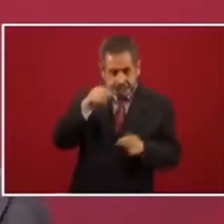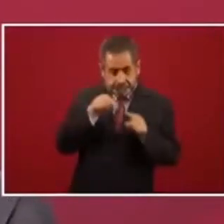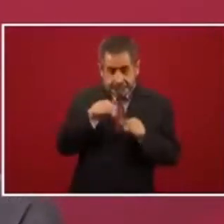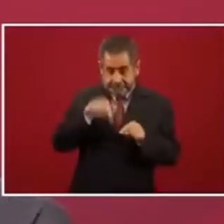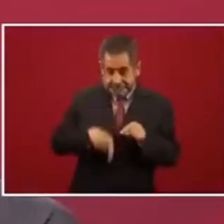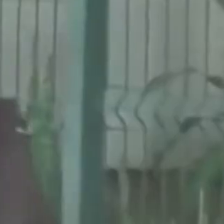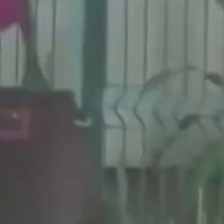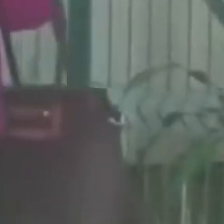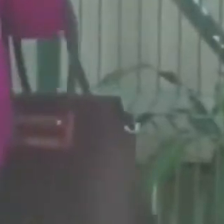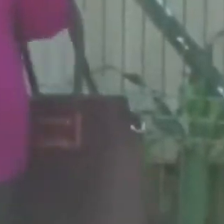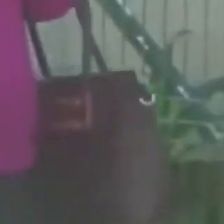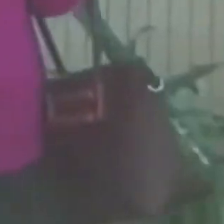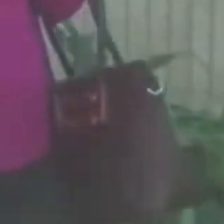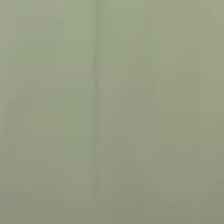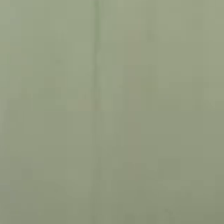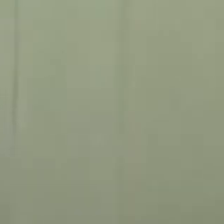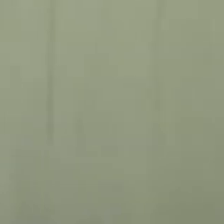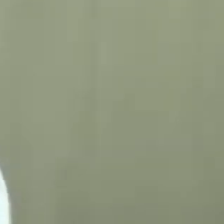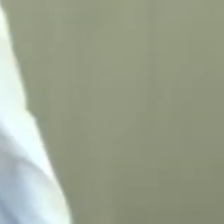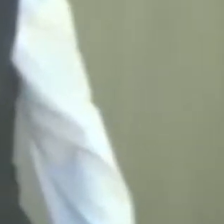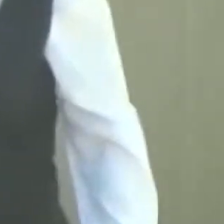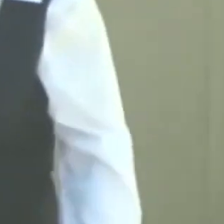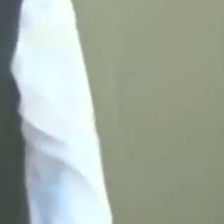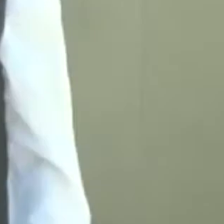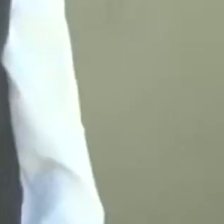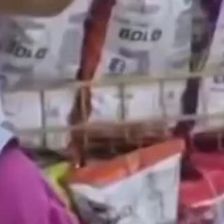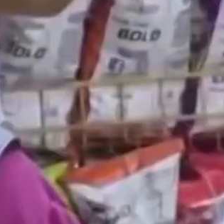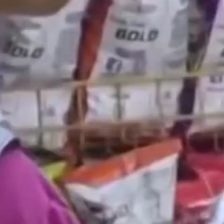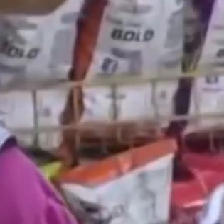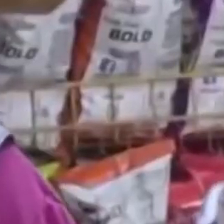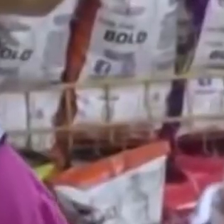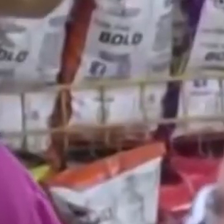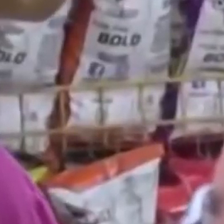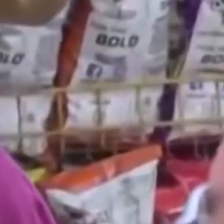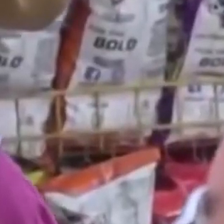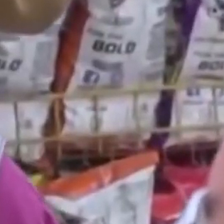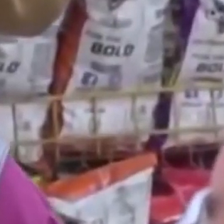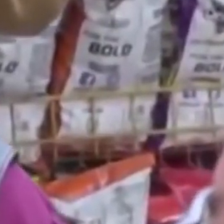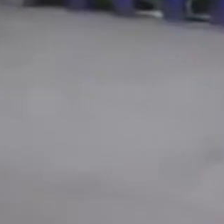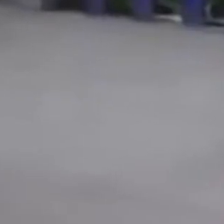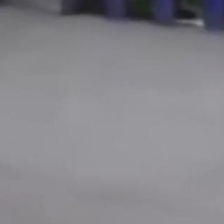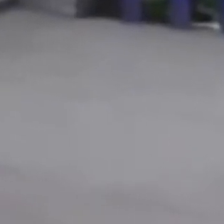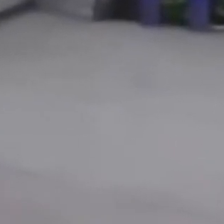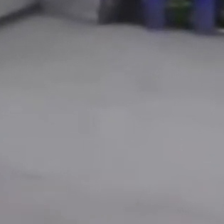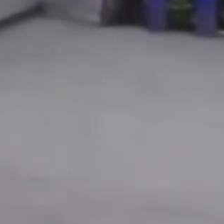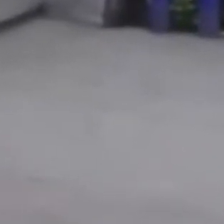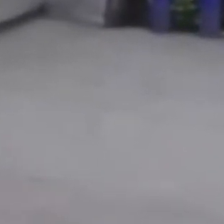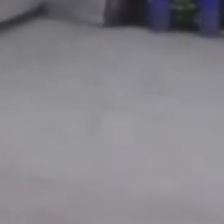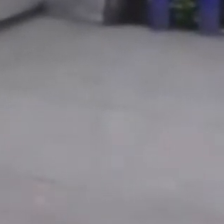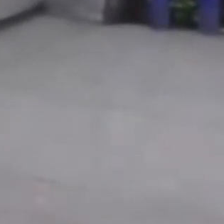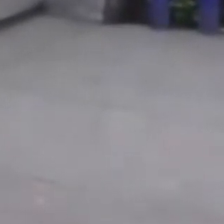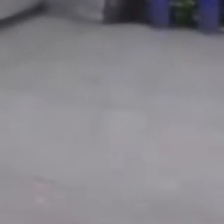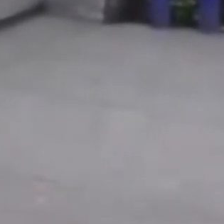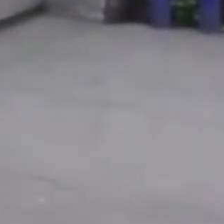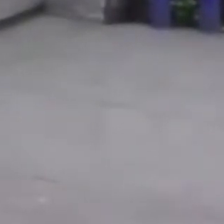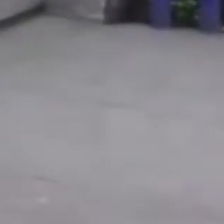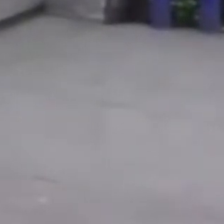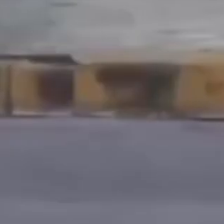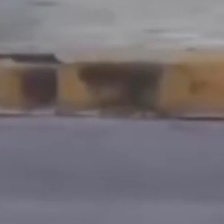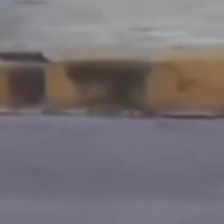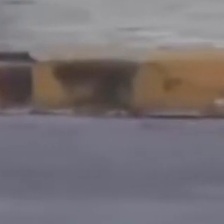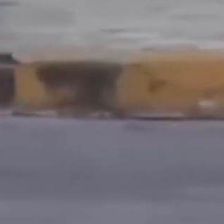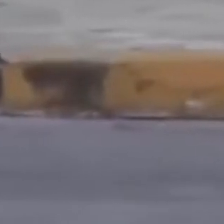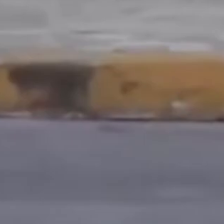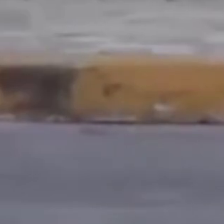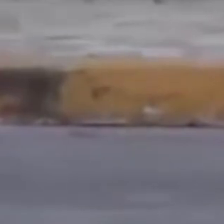a 40 días ante las llamadas de emergencia en las próximas semanas a finales del mes de abril e inicio del mes de mayo el subsecretario de prevención y promoción